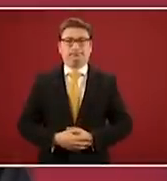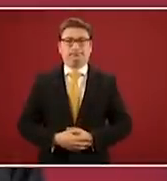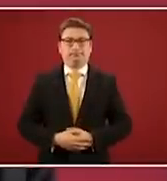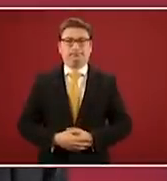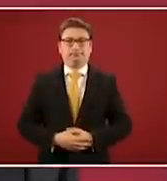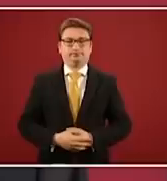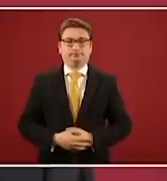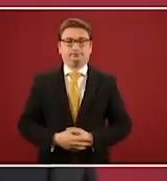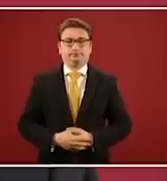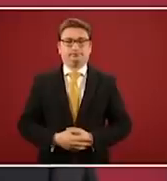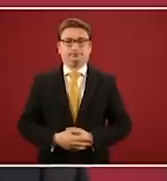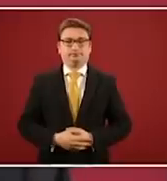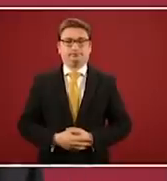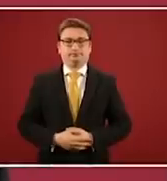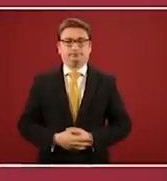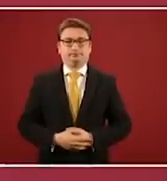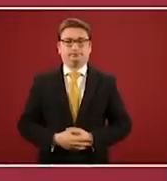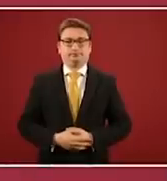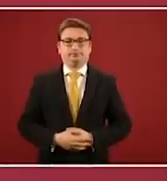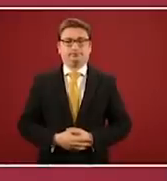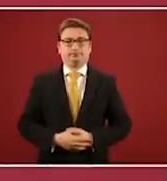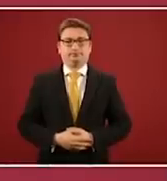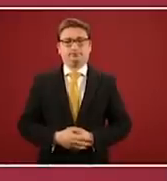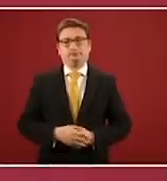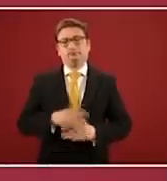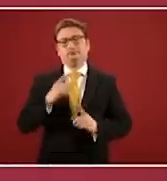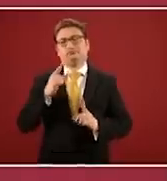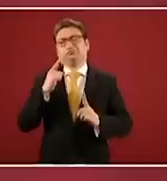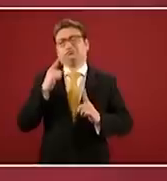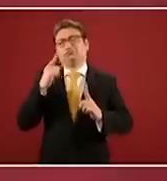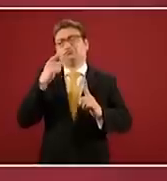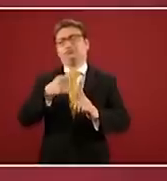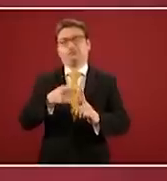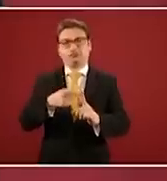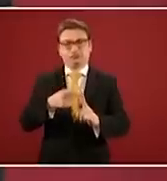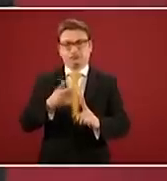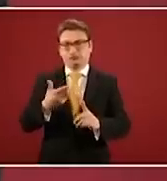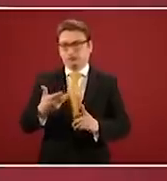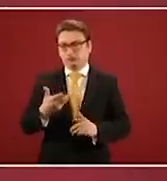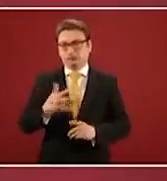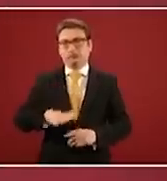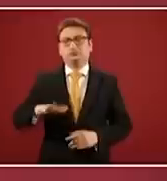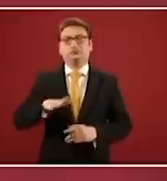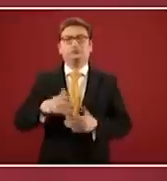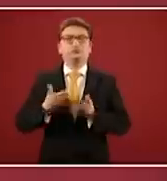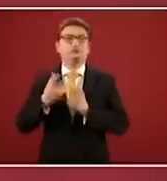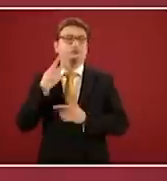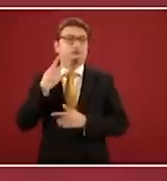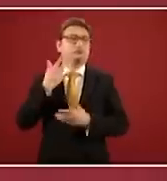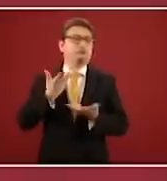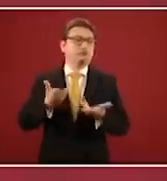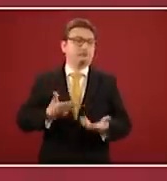Y el fin último de la política,